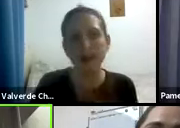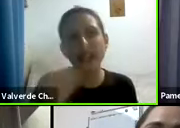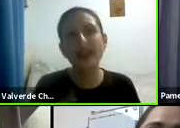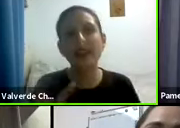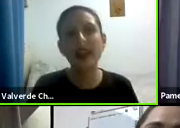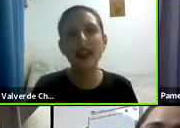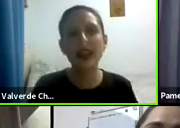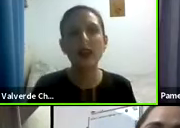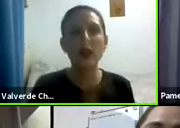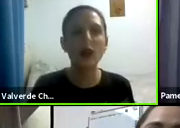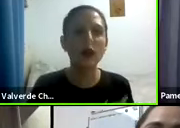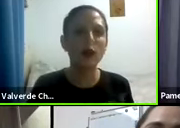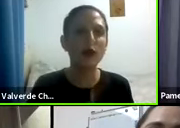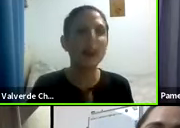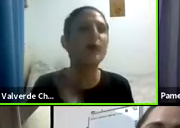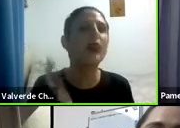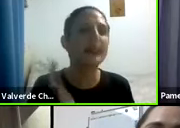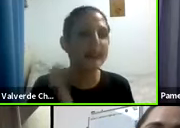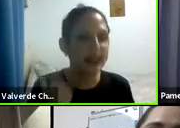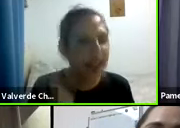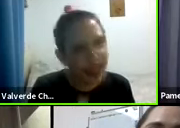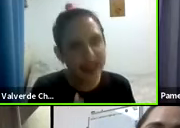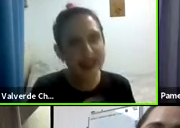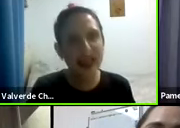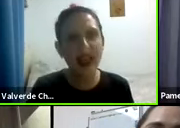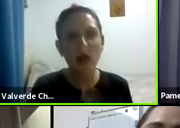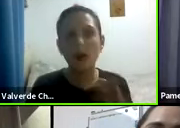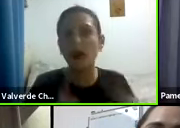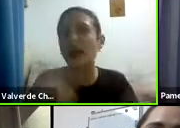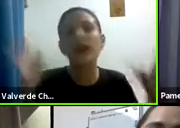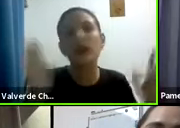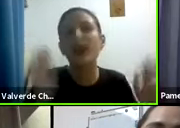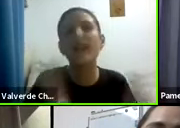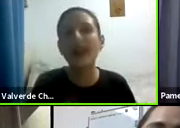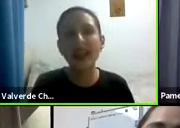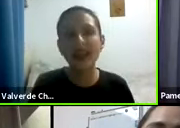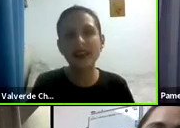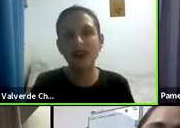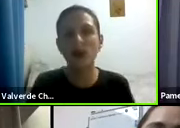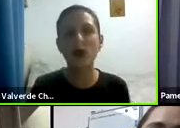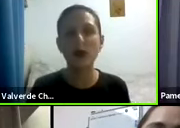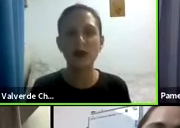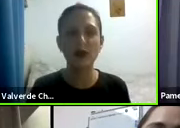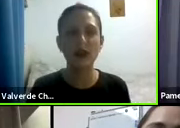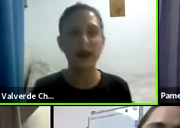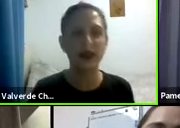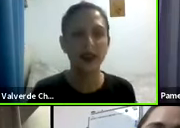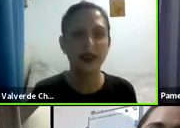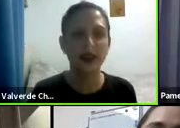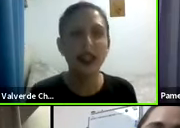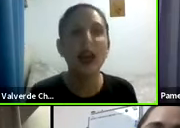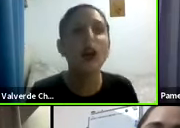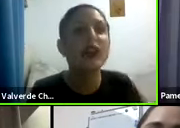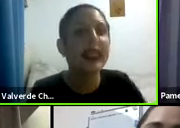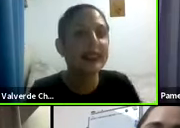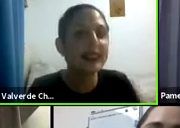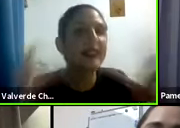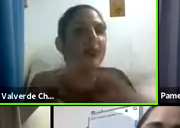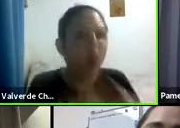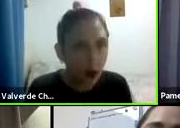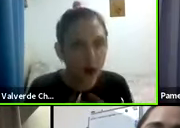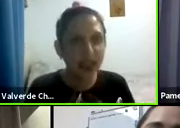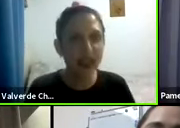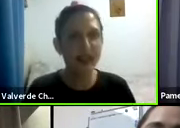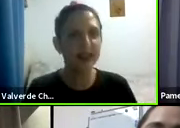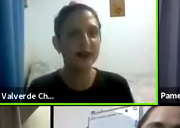regularmente hay como un mínimo de asistencia o puede ir una vez cómo funcionan voy a donde es que